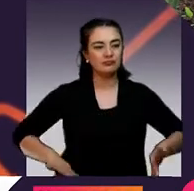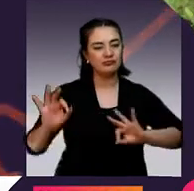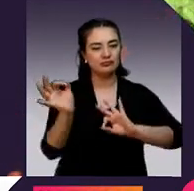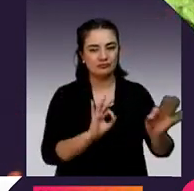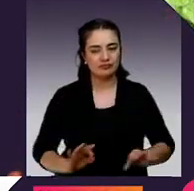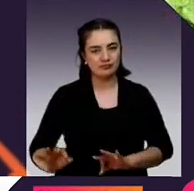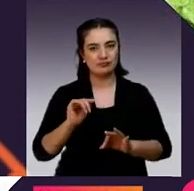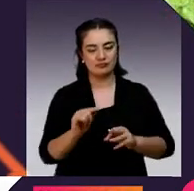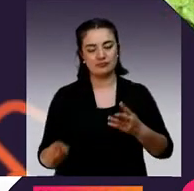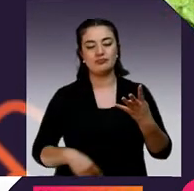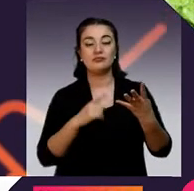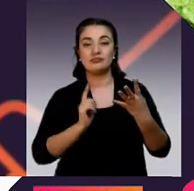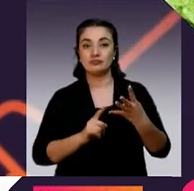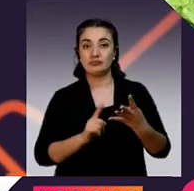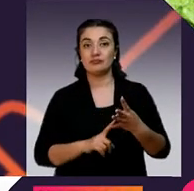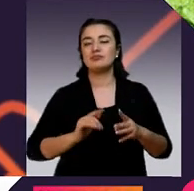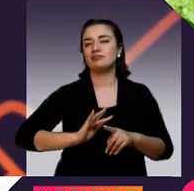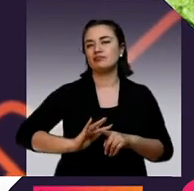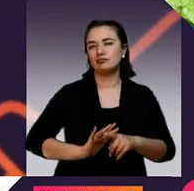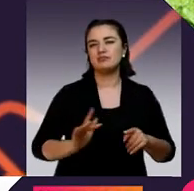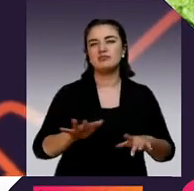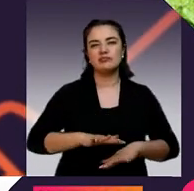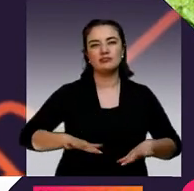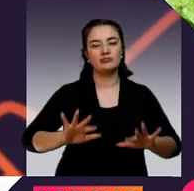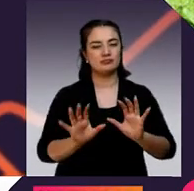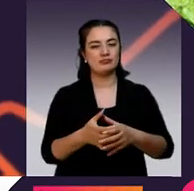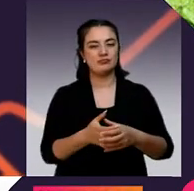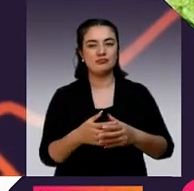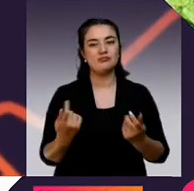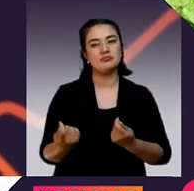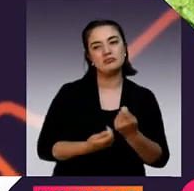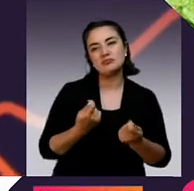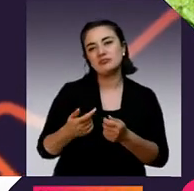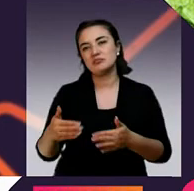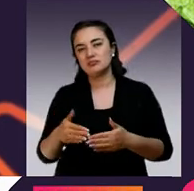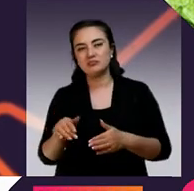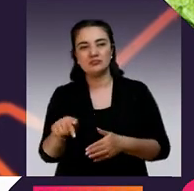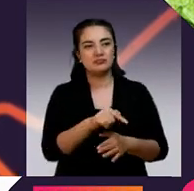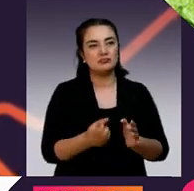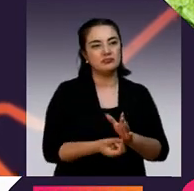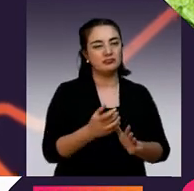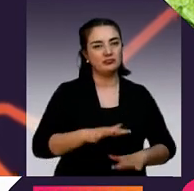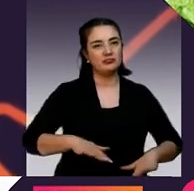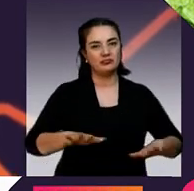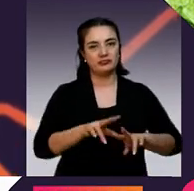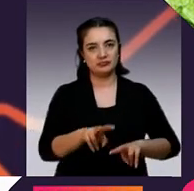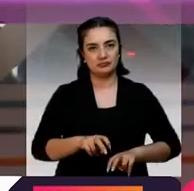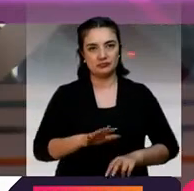agropecuarias, implementación de esquemas de grupos de comercio de productos agrarios.